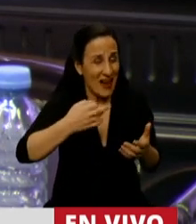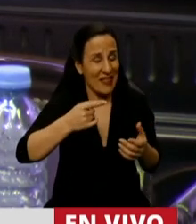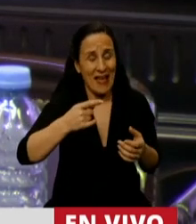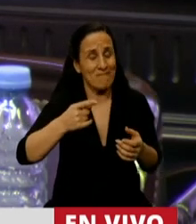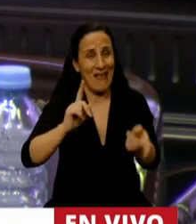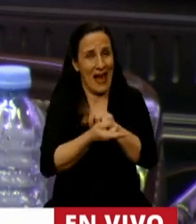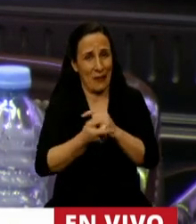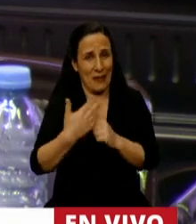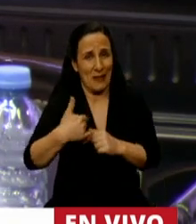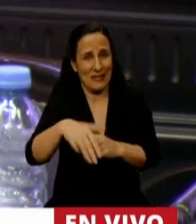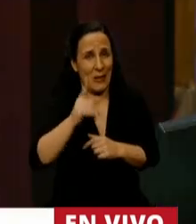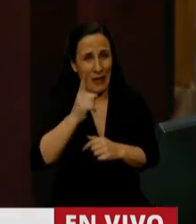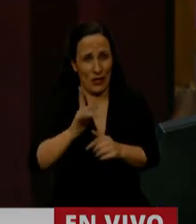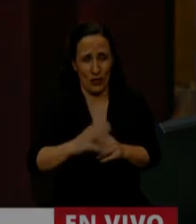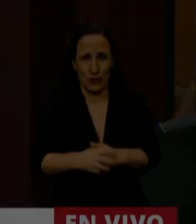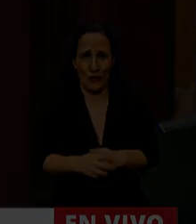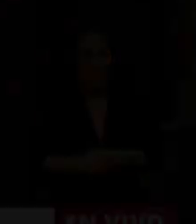muchas gracias gracias diputada en el